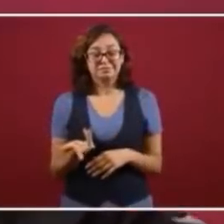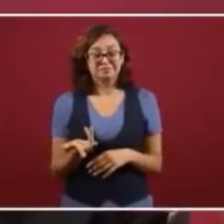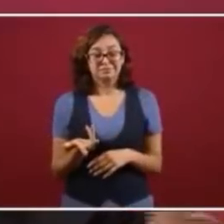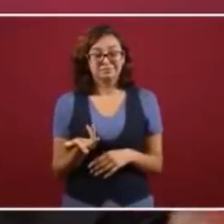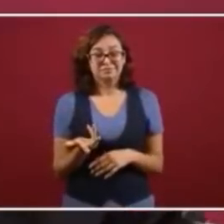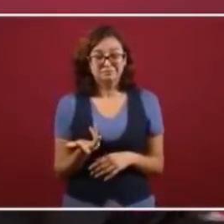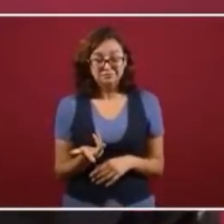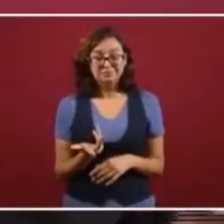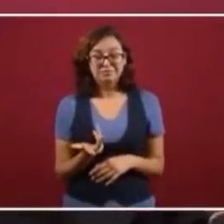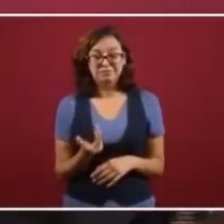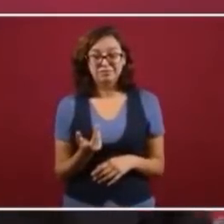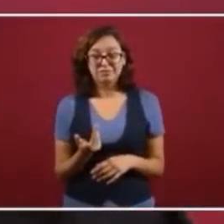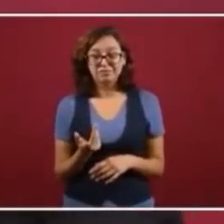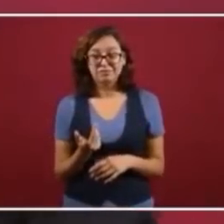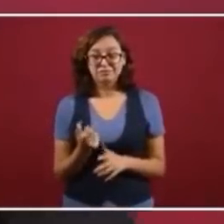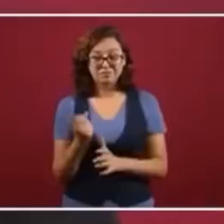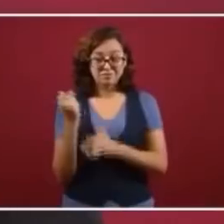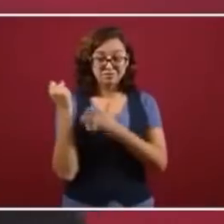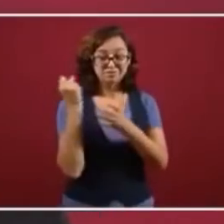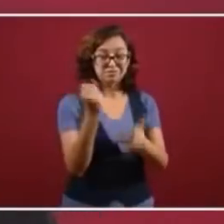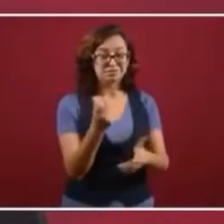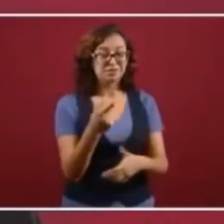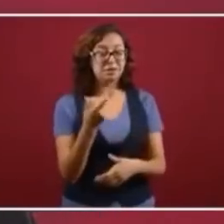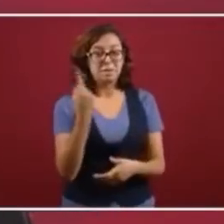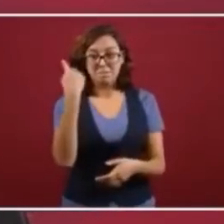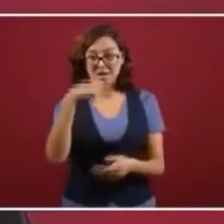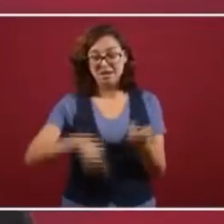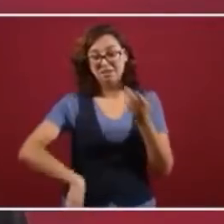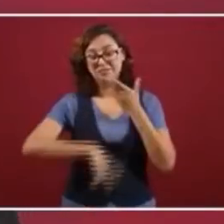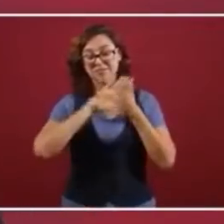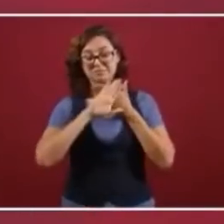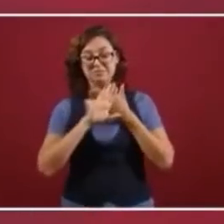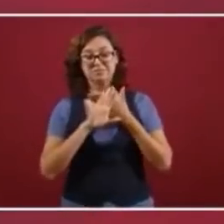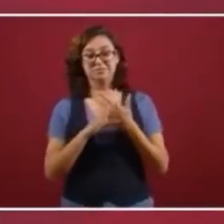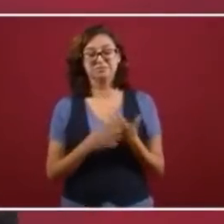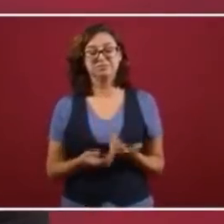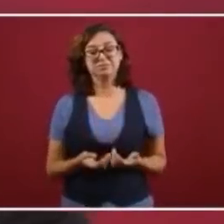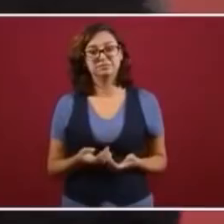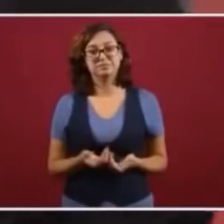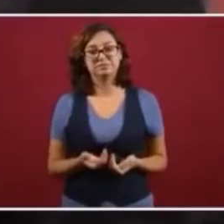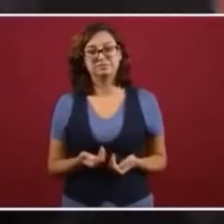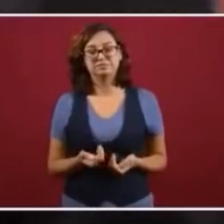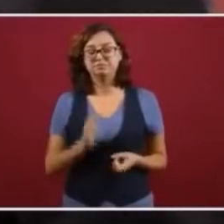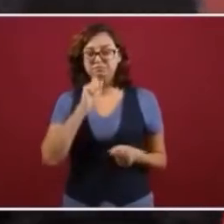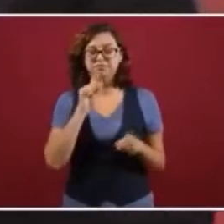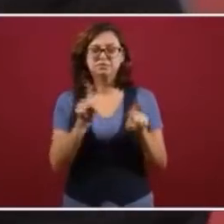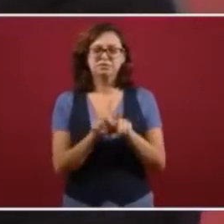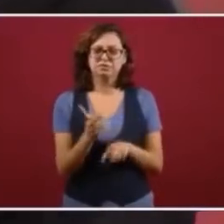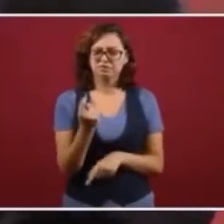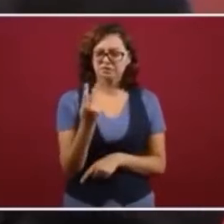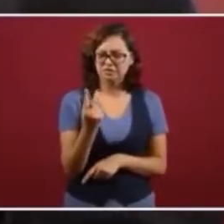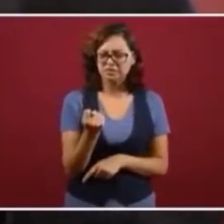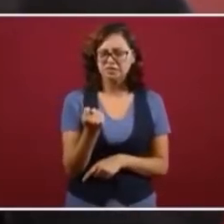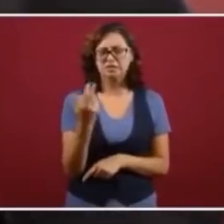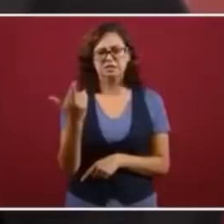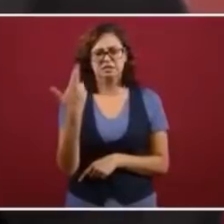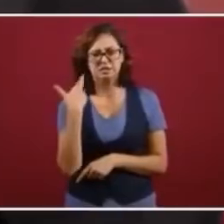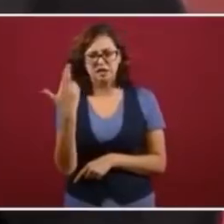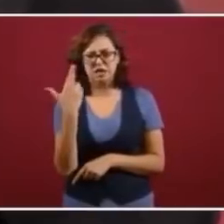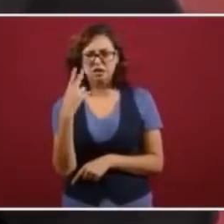financiando toda esta campaña negra. Y le decían a los de los medios más influyentes,